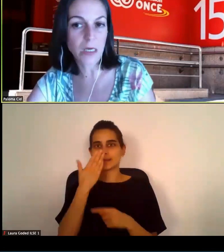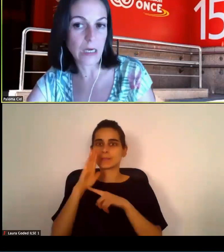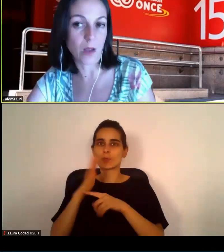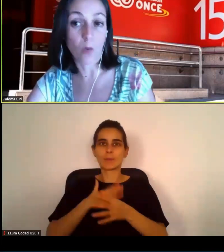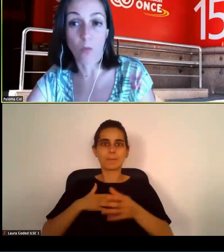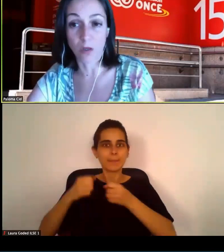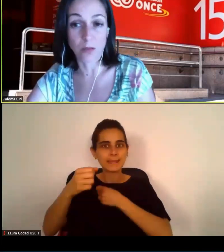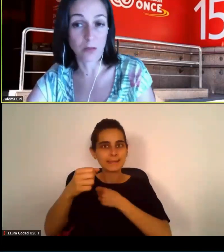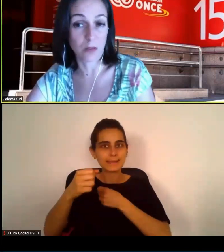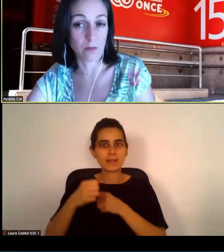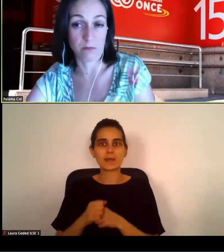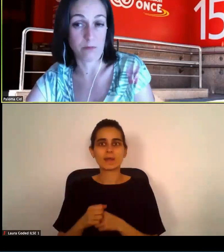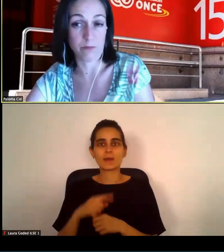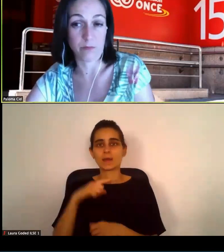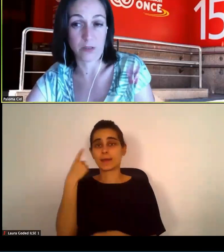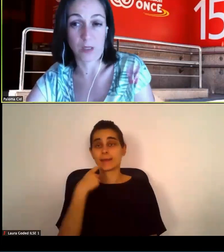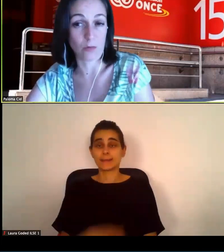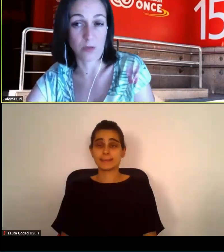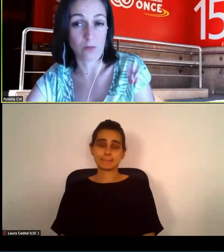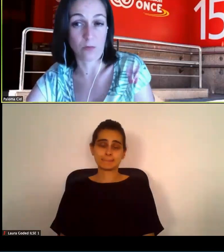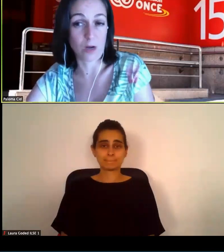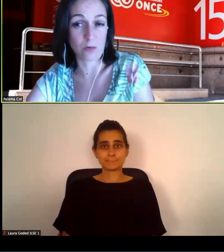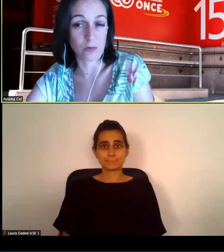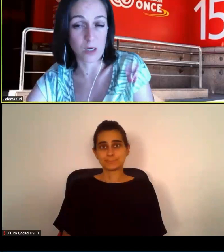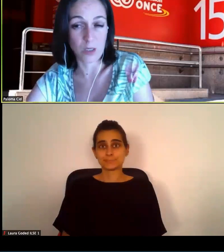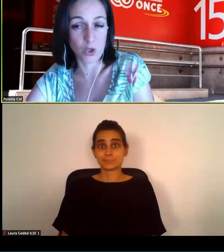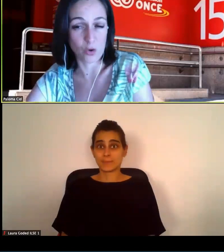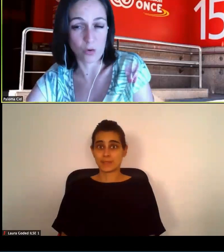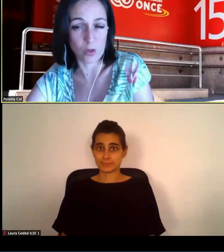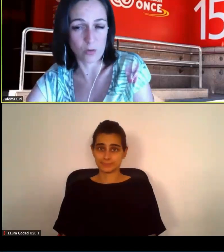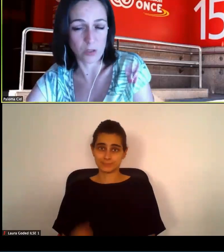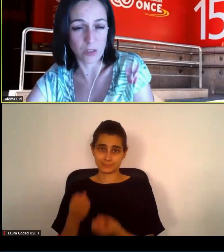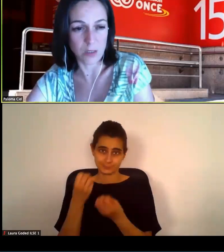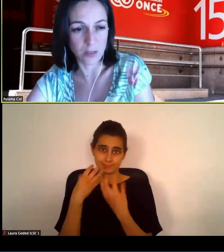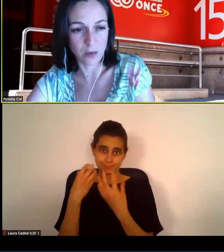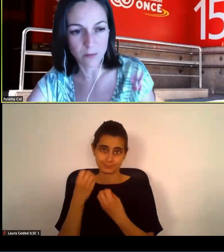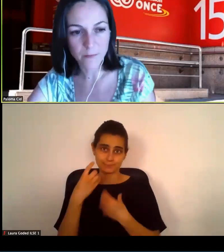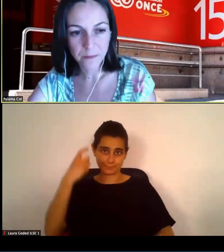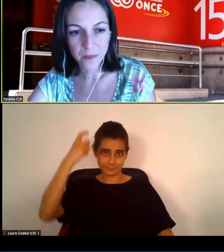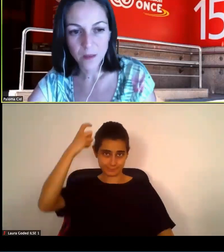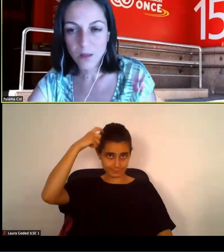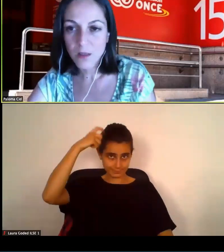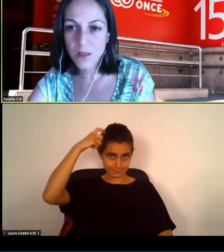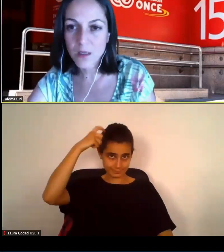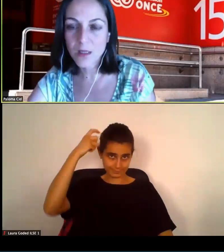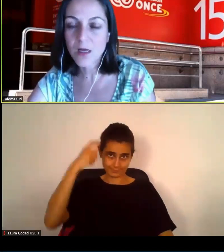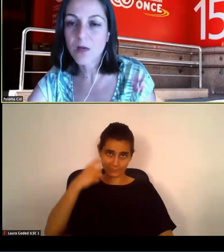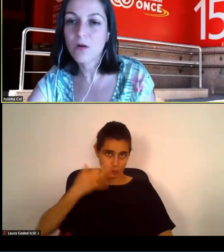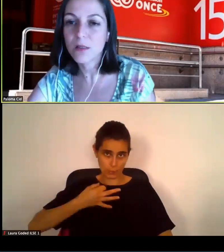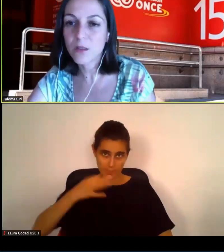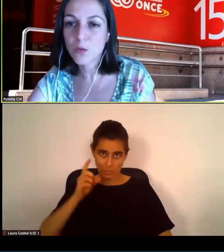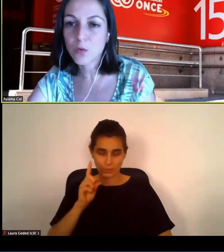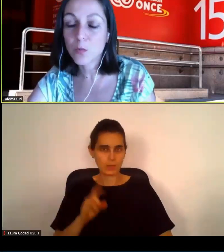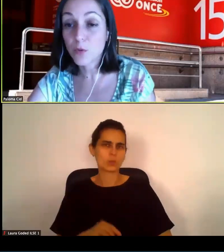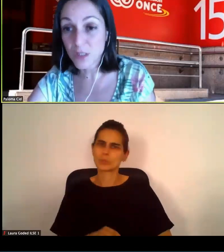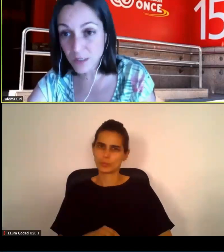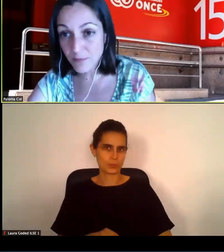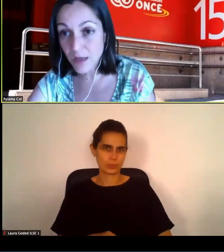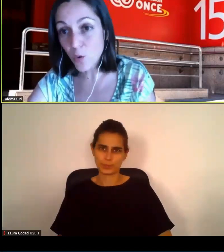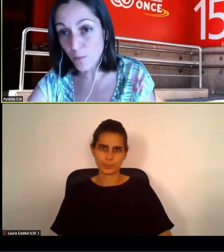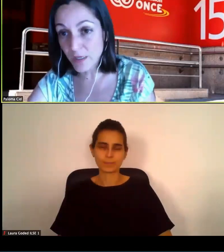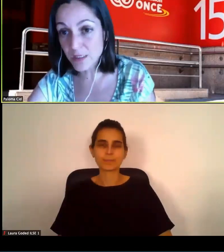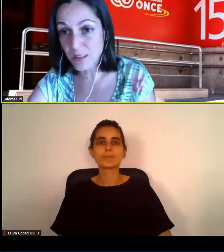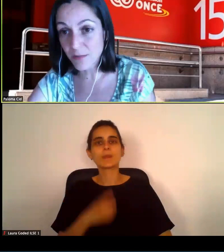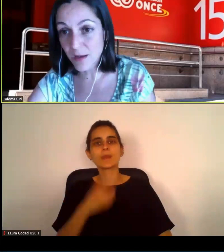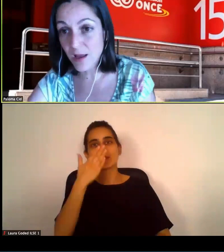poner cara de uy, este está contando una cosa que yo no creo que sea así. Y tener una actitud positiva